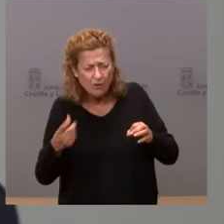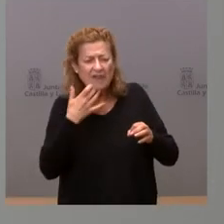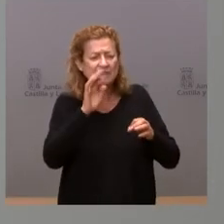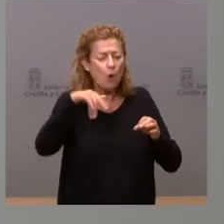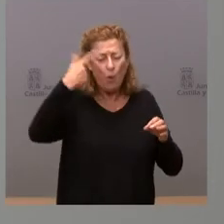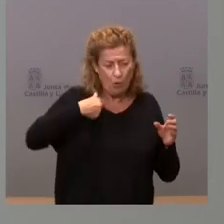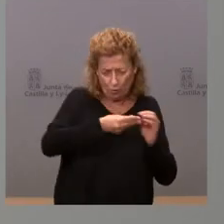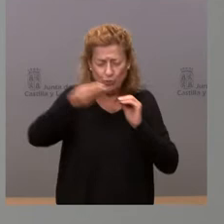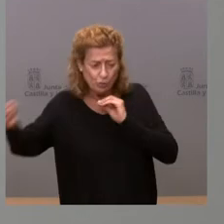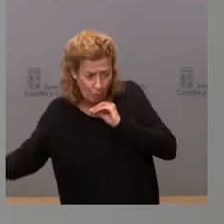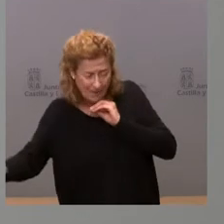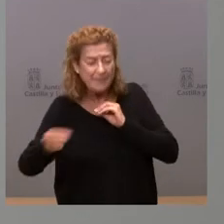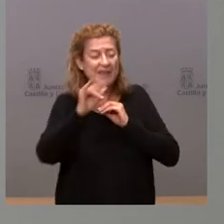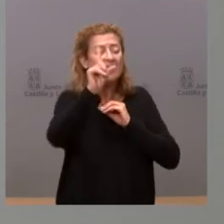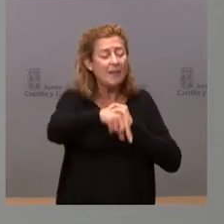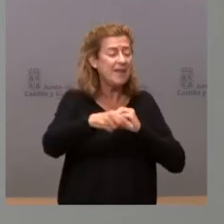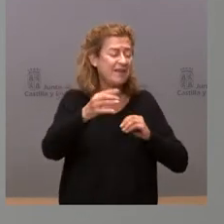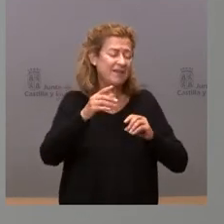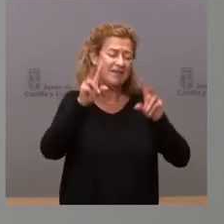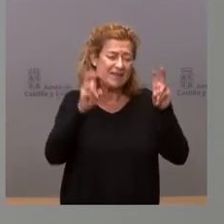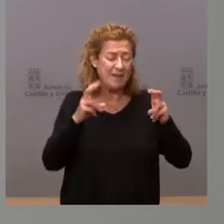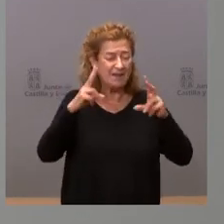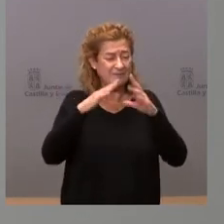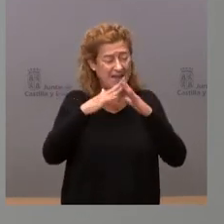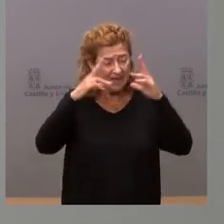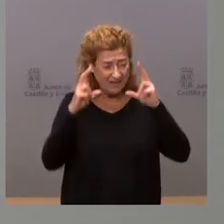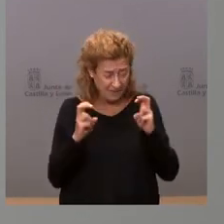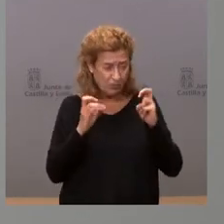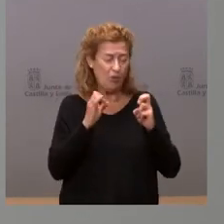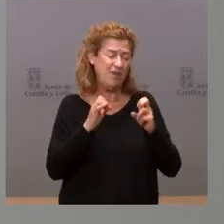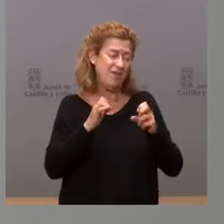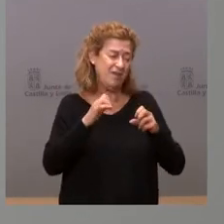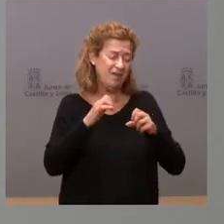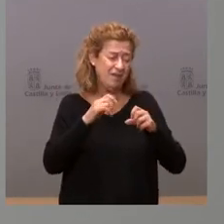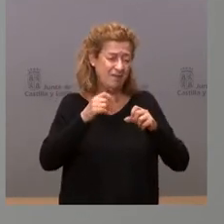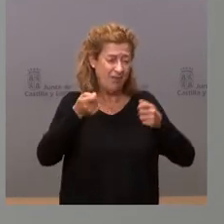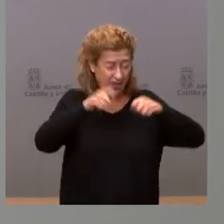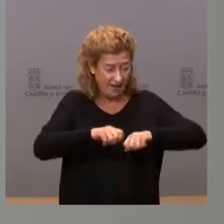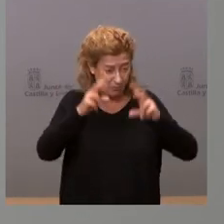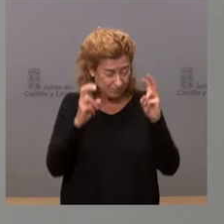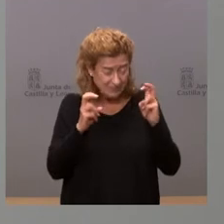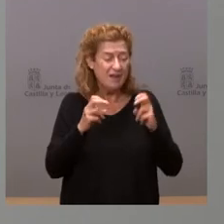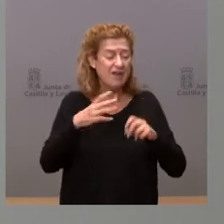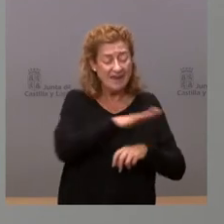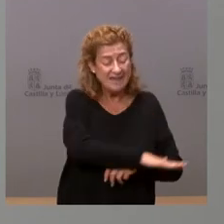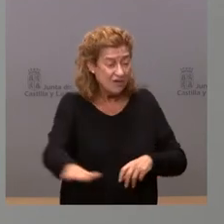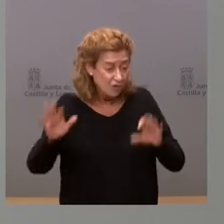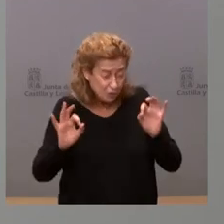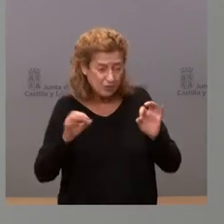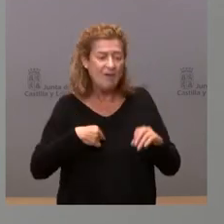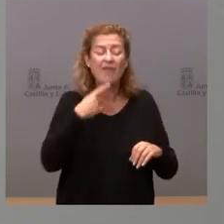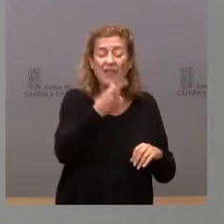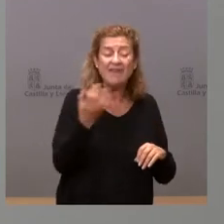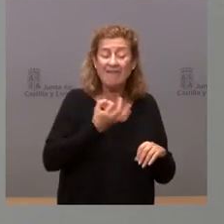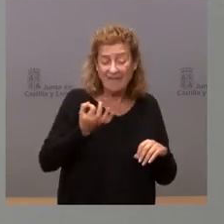pasó y en cuanto al tema de las de los aislamientos y de las cuarentenas en la población infantil le voy a decir